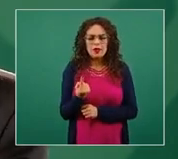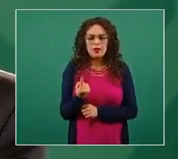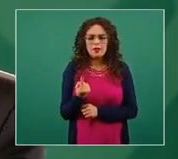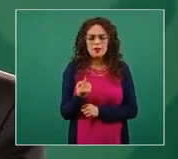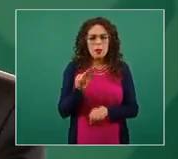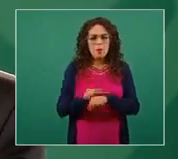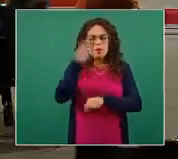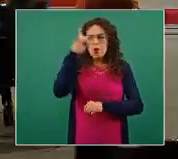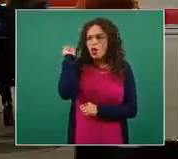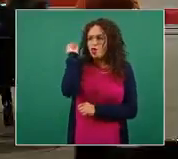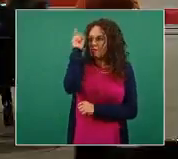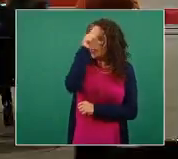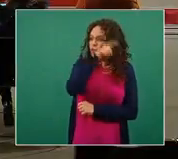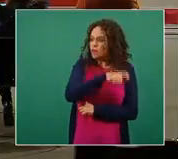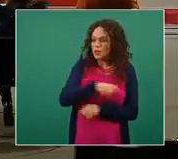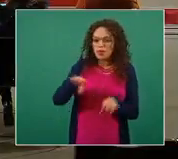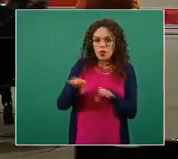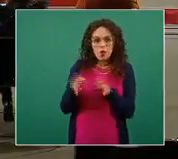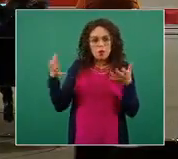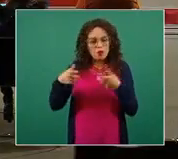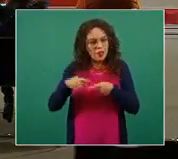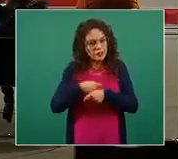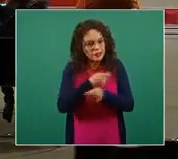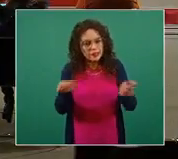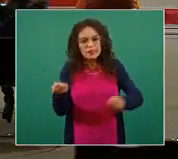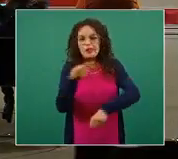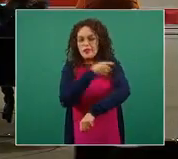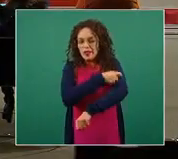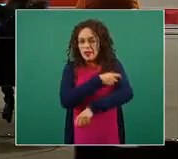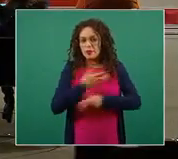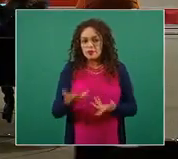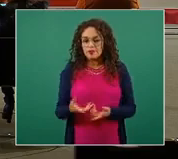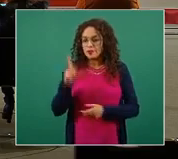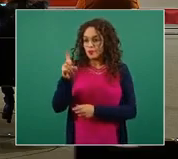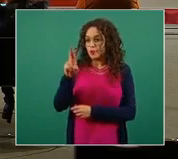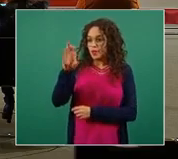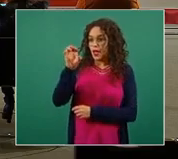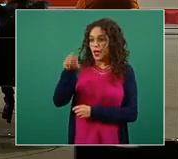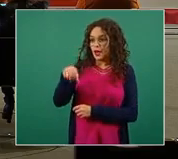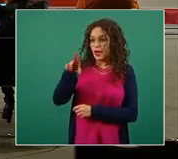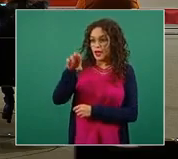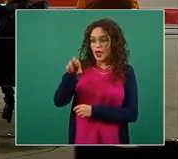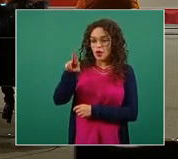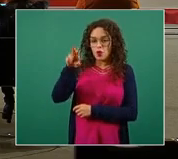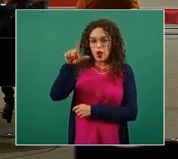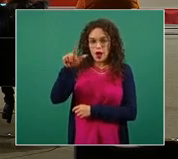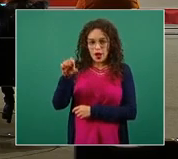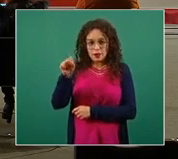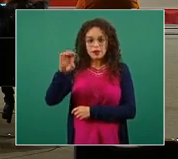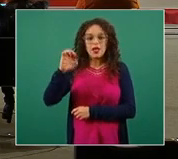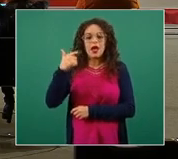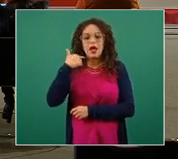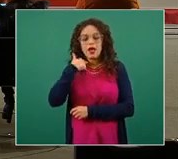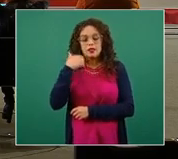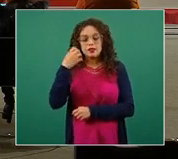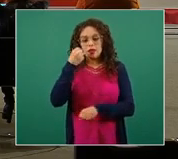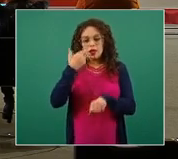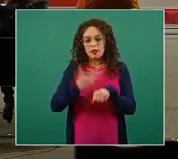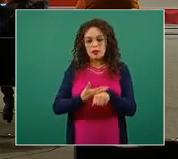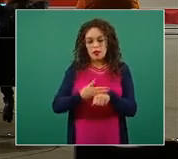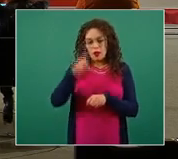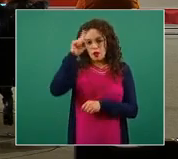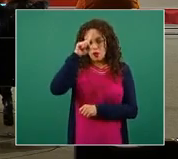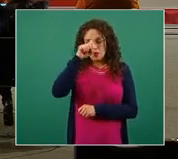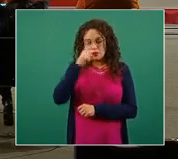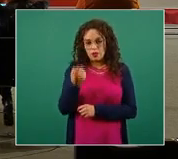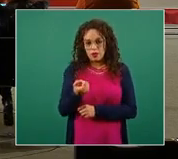complejo un operativo como este. El doctor Enrique Ruelas, expresidente de la Academia, exsecretario del Consejo de Salud General, hacía una